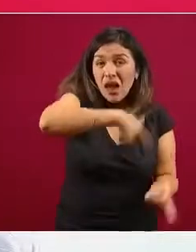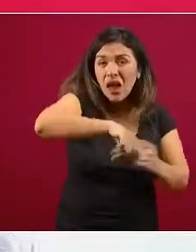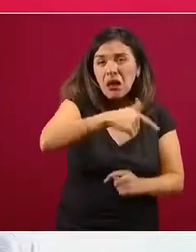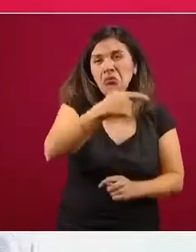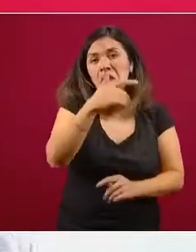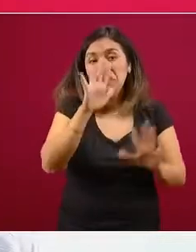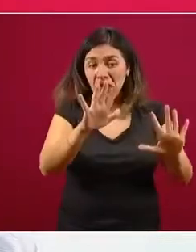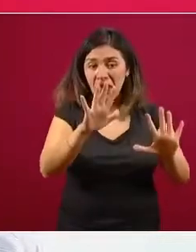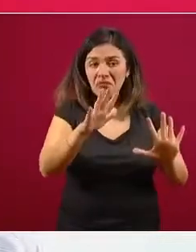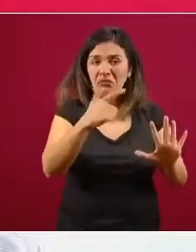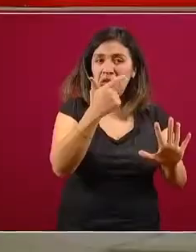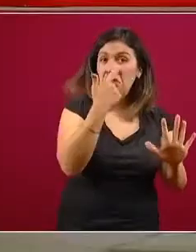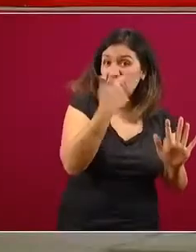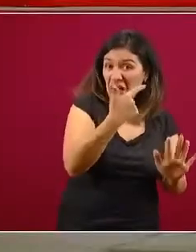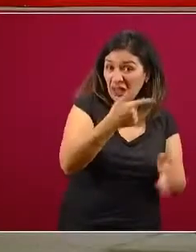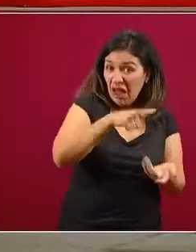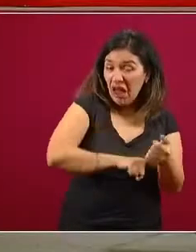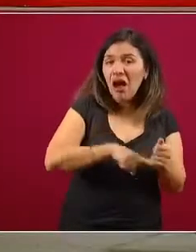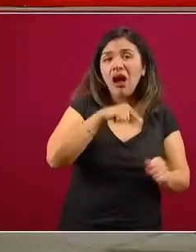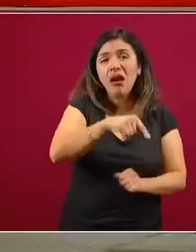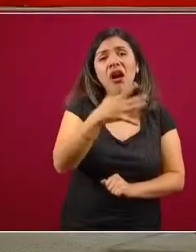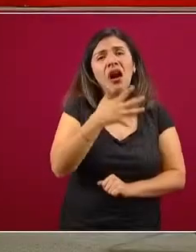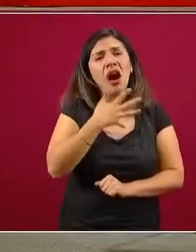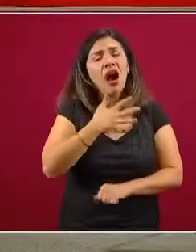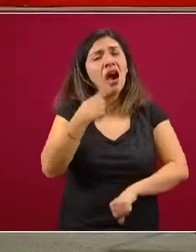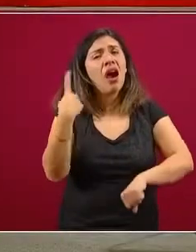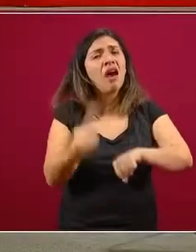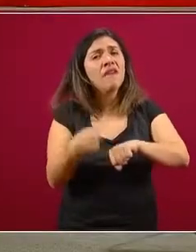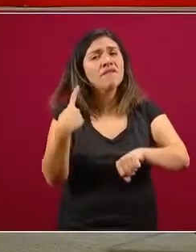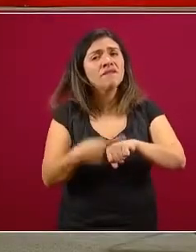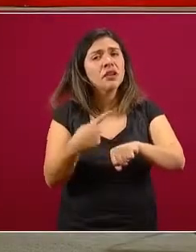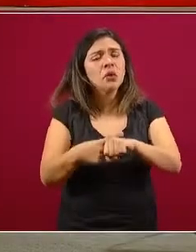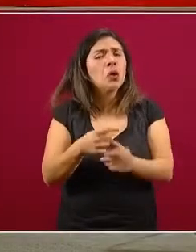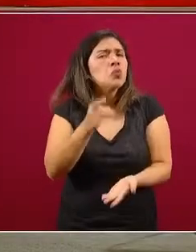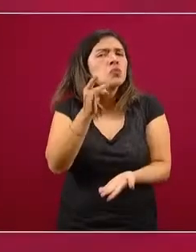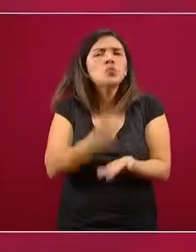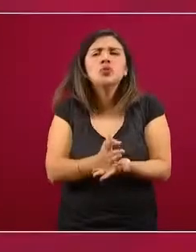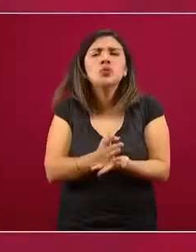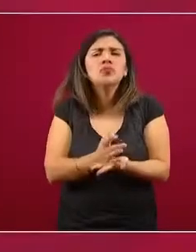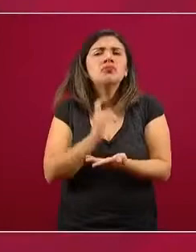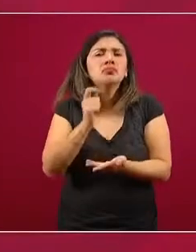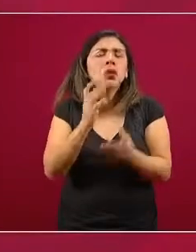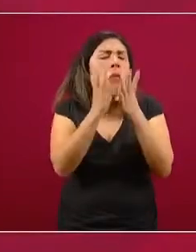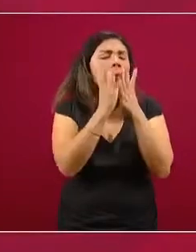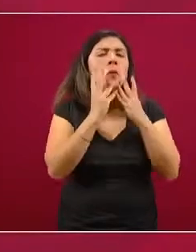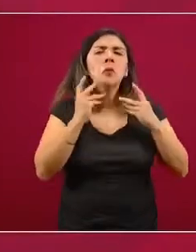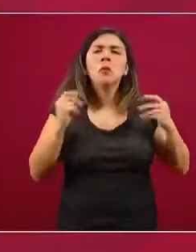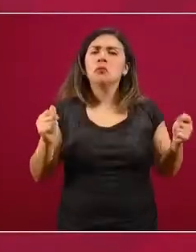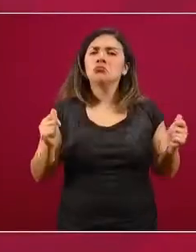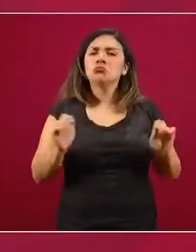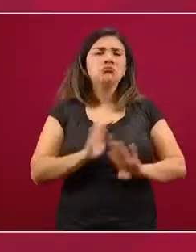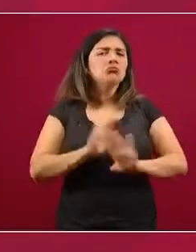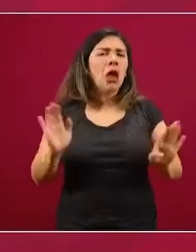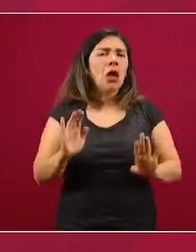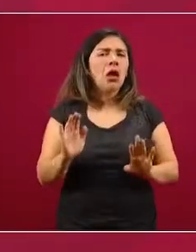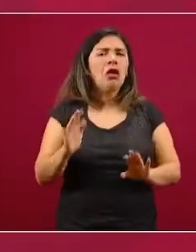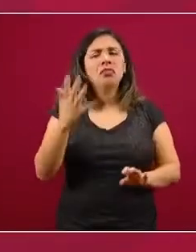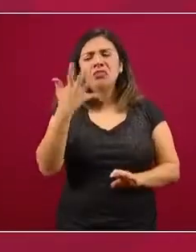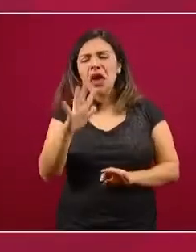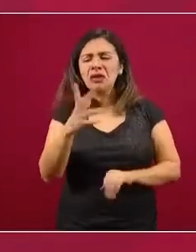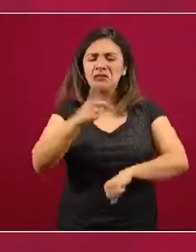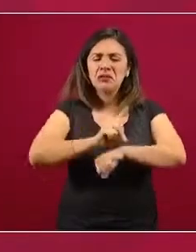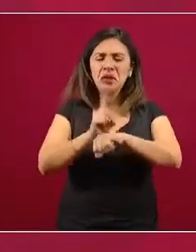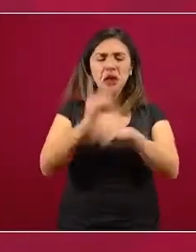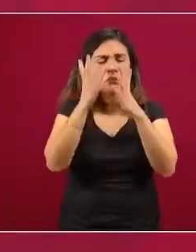de cada 10, 8 de cada 10, tienen esta enfermedad solamente y se quita espontáneamente en 10 a 14